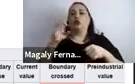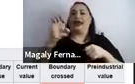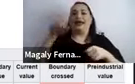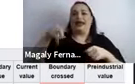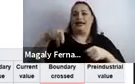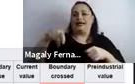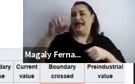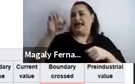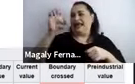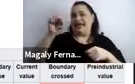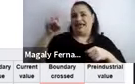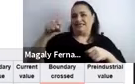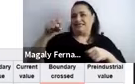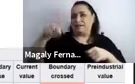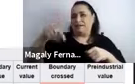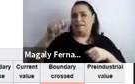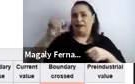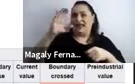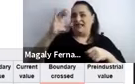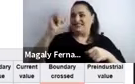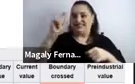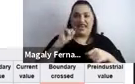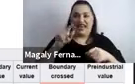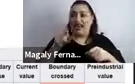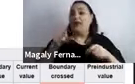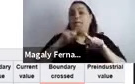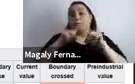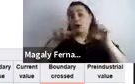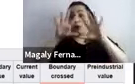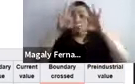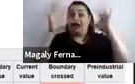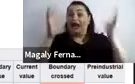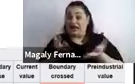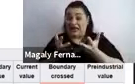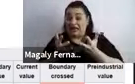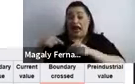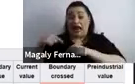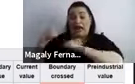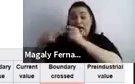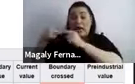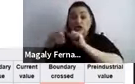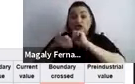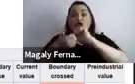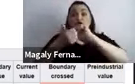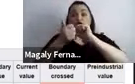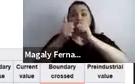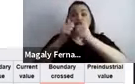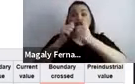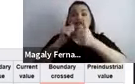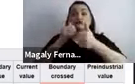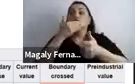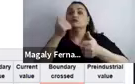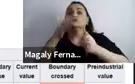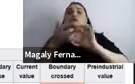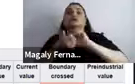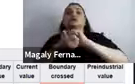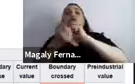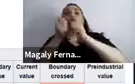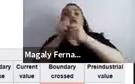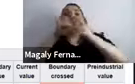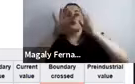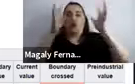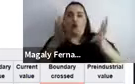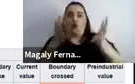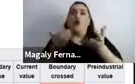planeta perfectamente se puede recuperar después de unas cuantas generaciones en los que los humanos dejemos de hacer daño.